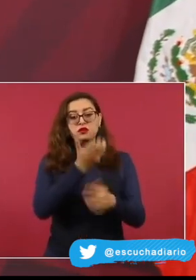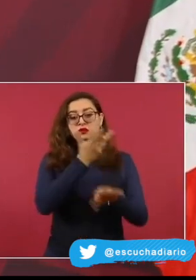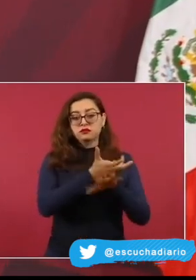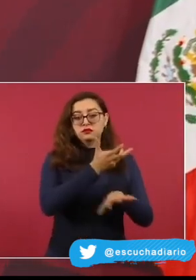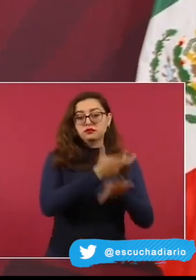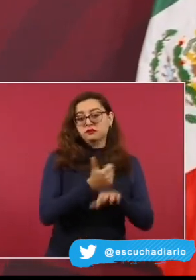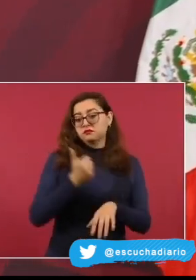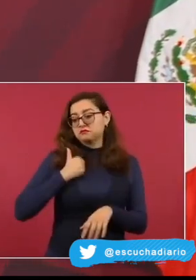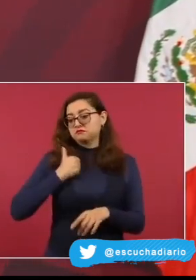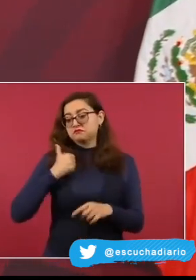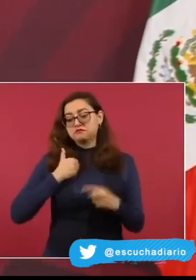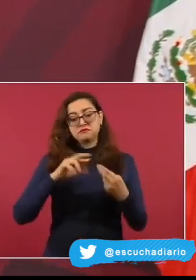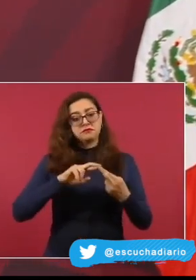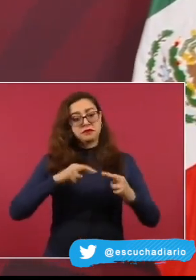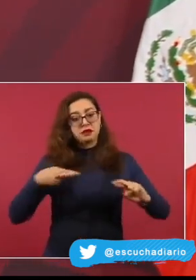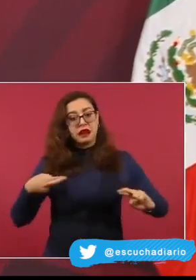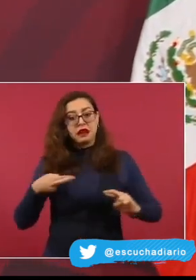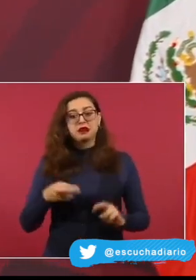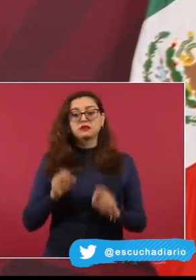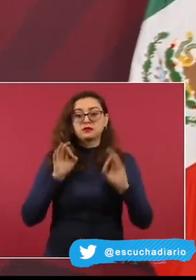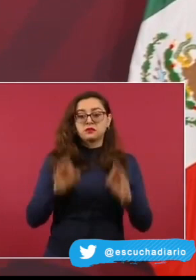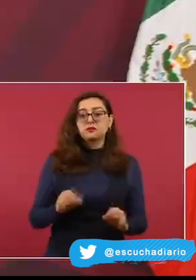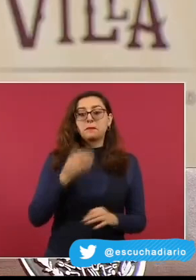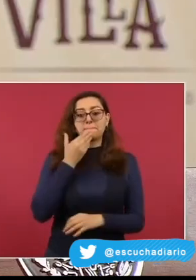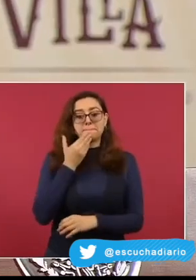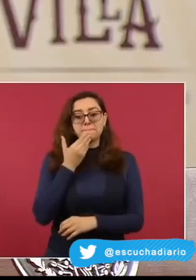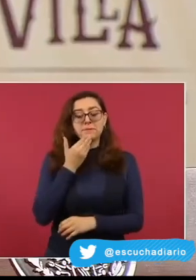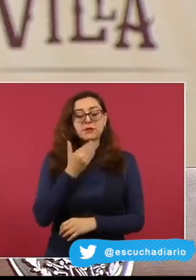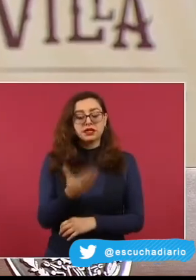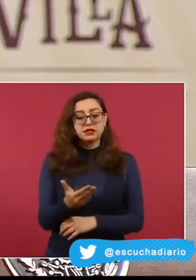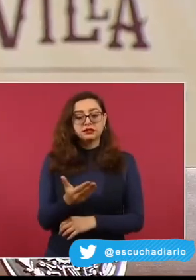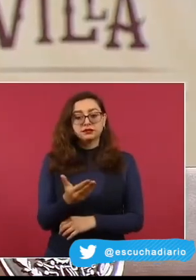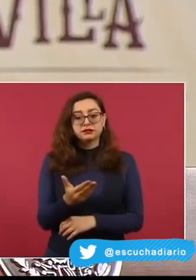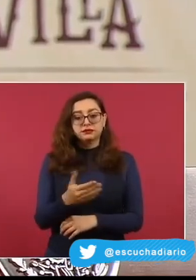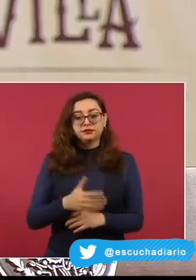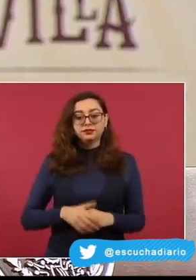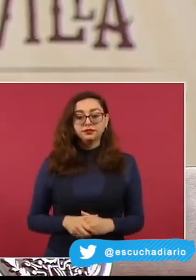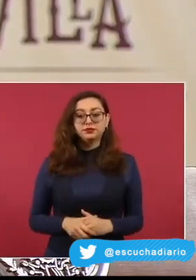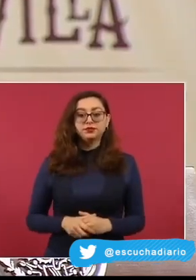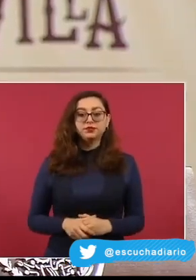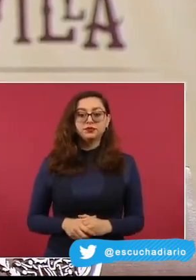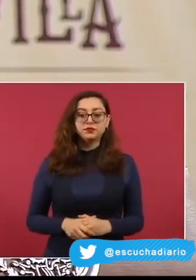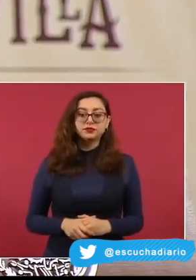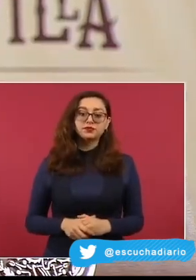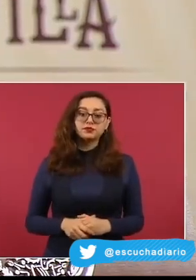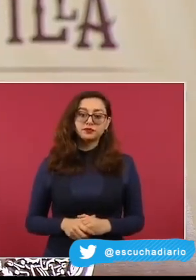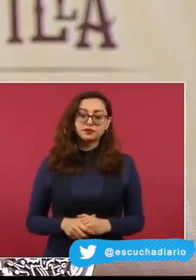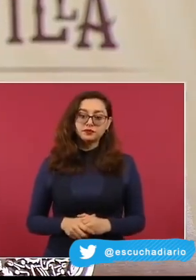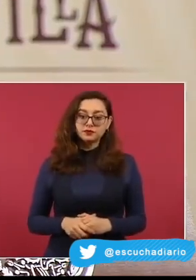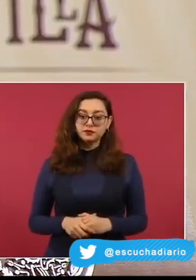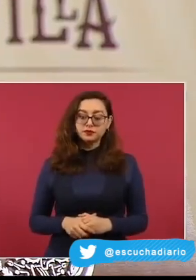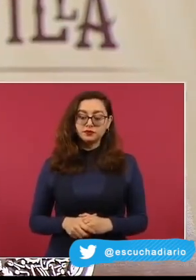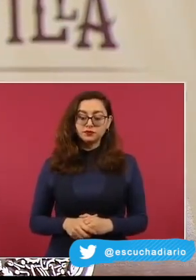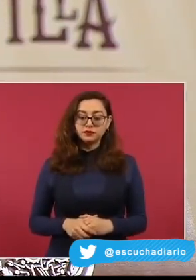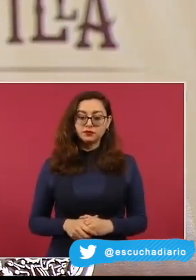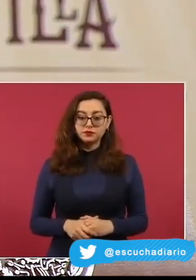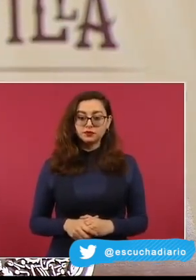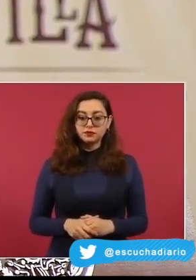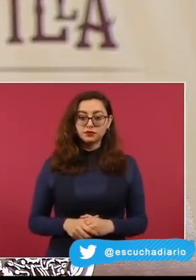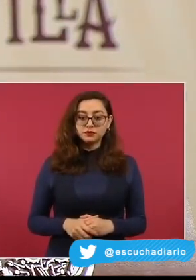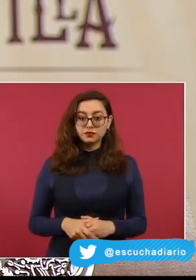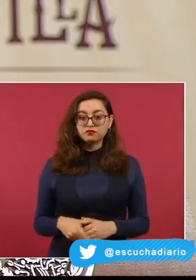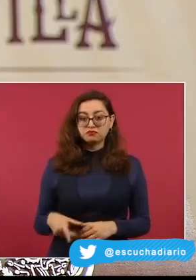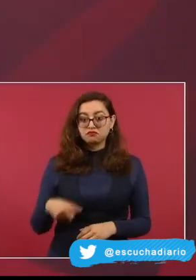pero no les toca a ellos sancionar sino a la SEP mencionó que el rector está metido por cuestiones de dinero y ya basta de simulación e hipocresías